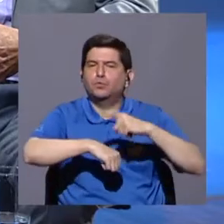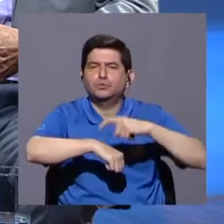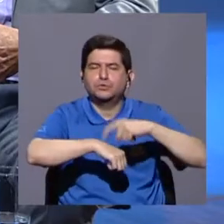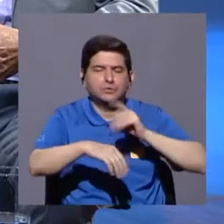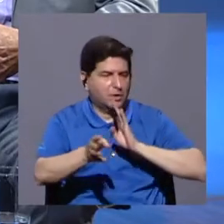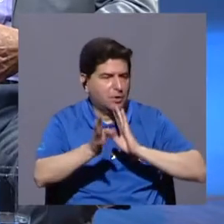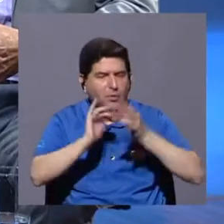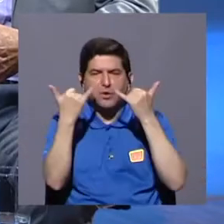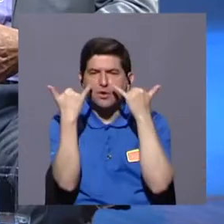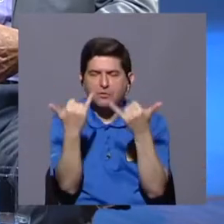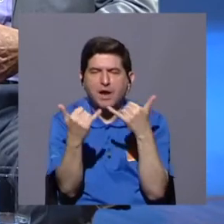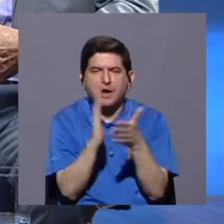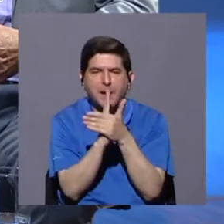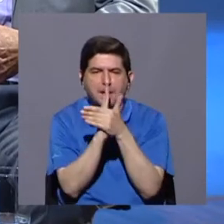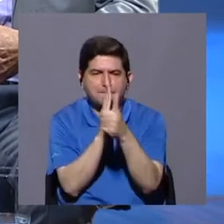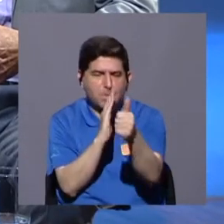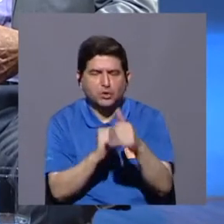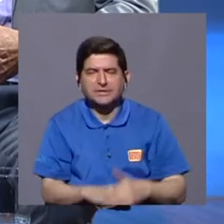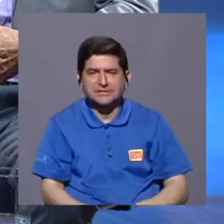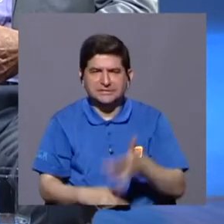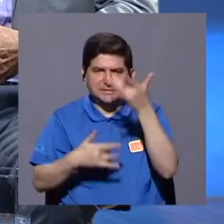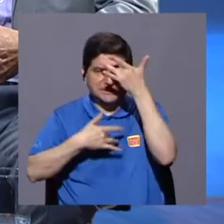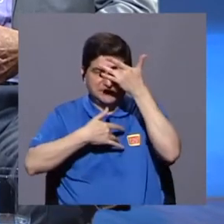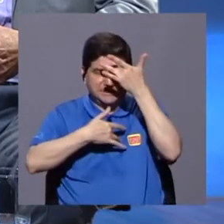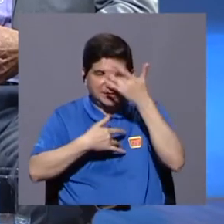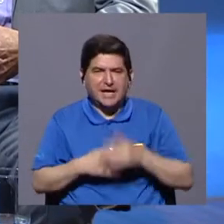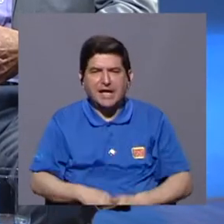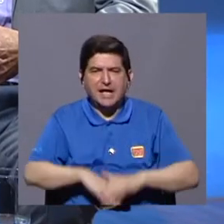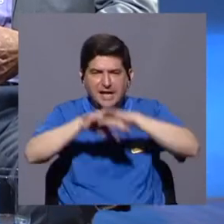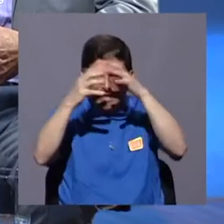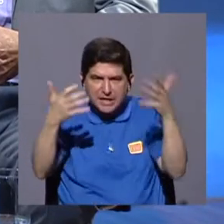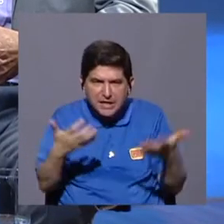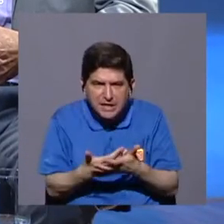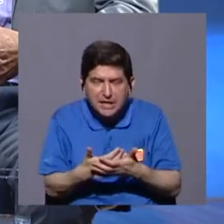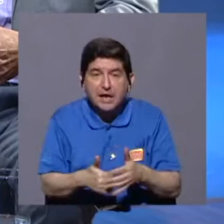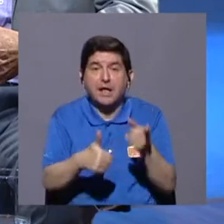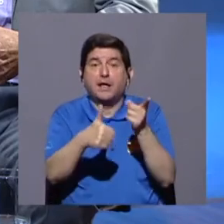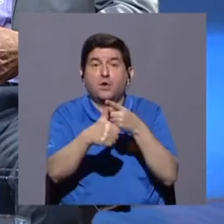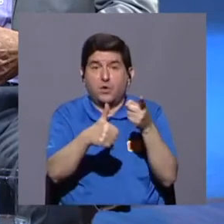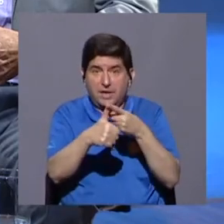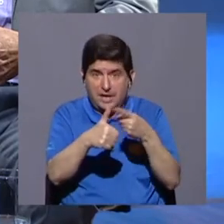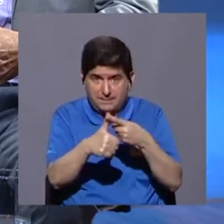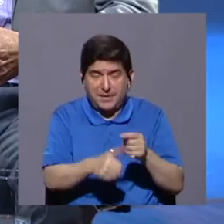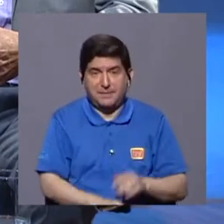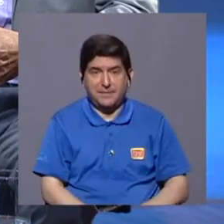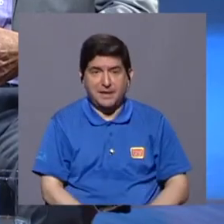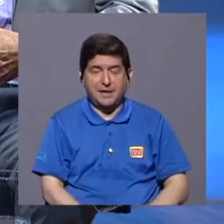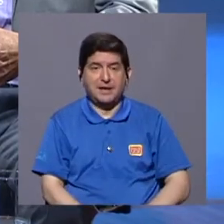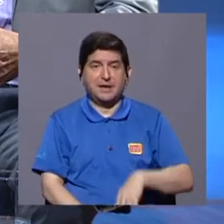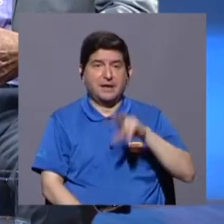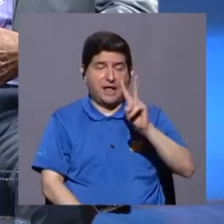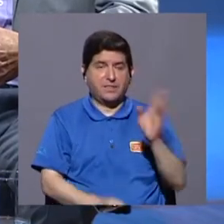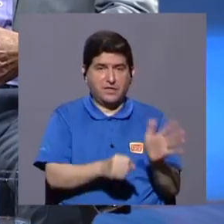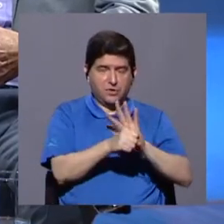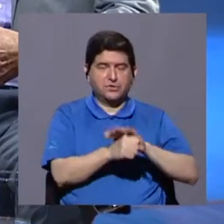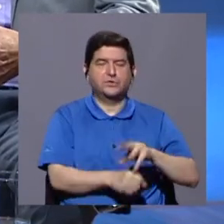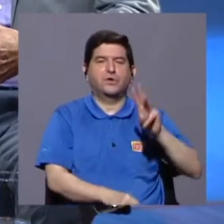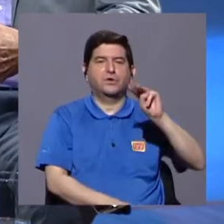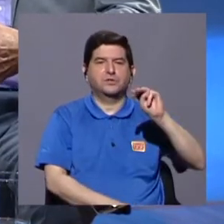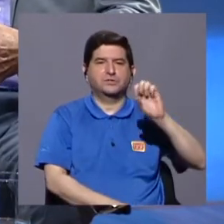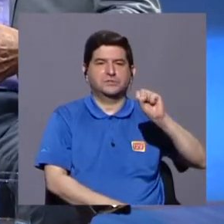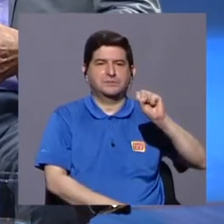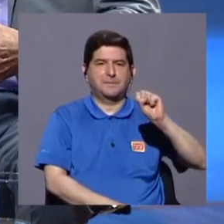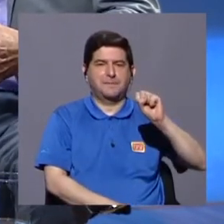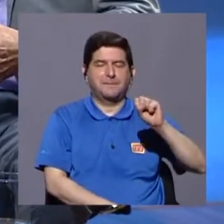hablado del potencial pandémico con la primera pandemia de los 2 coronavirus elmer si el zar se